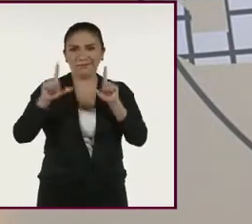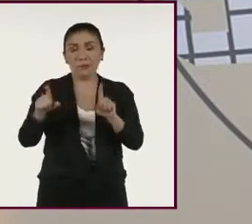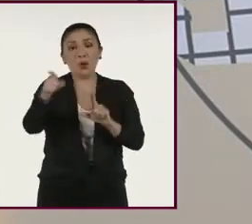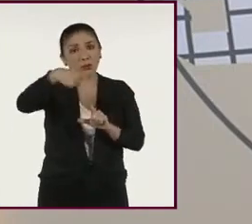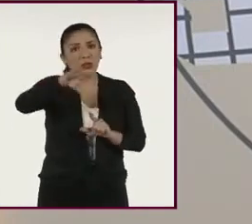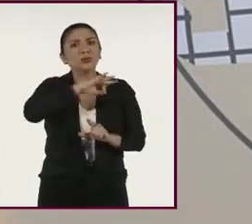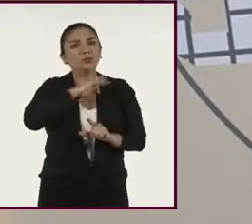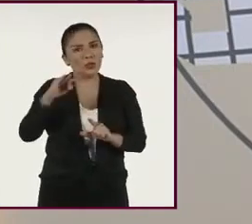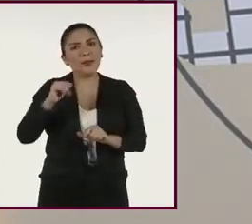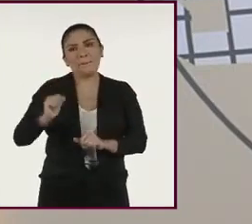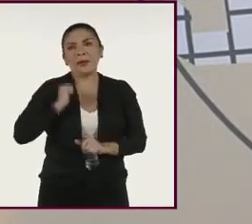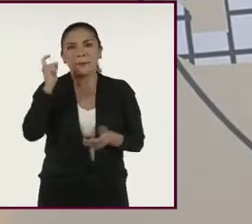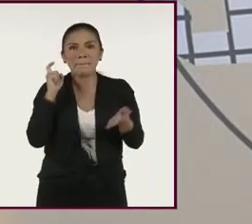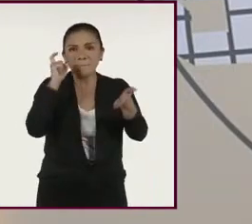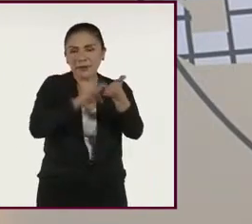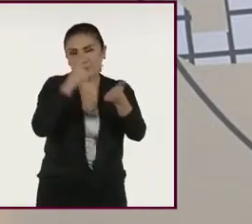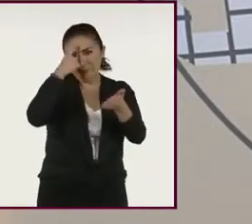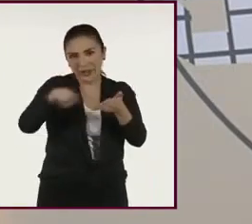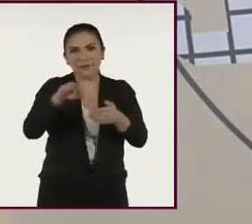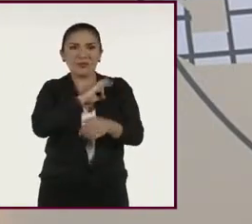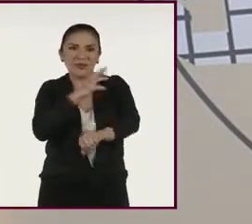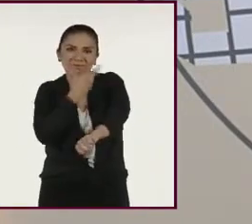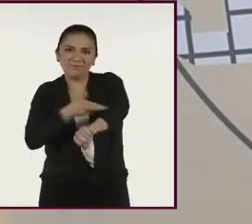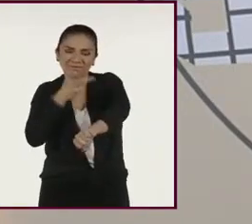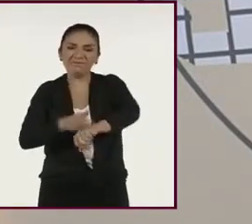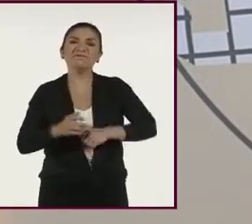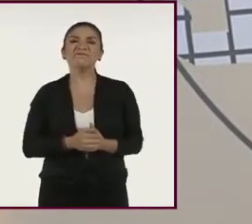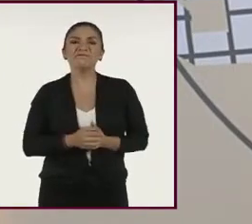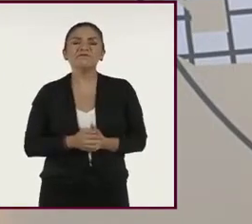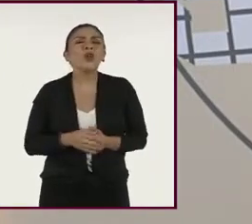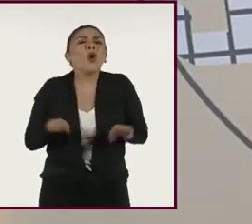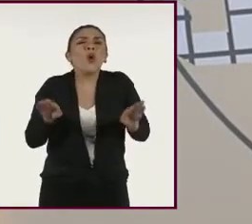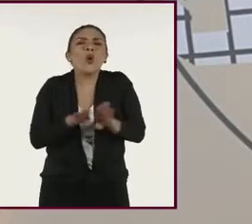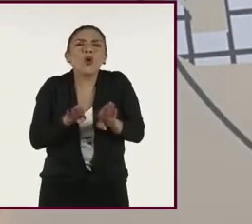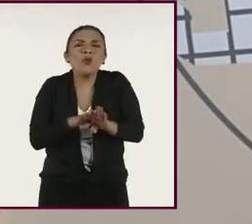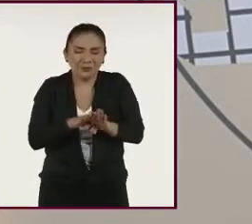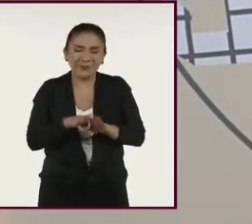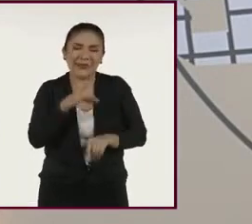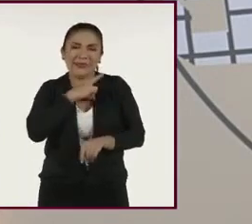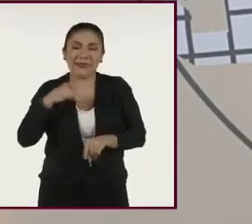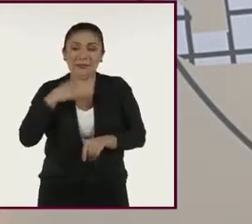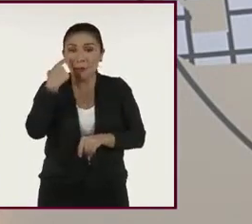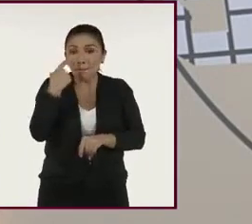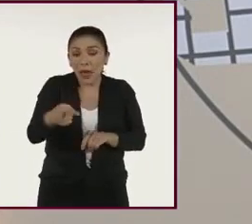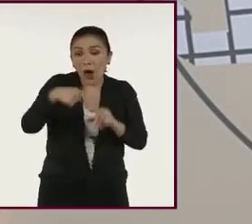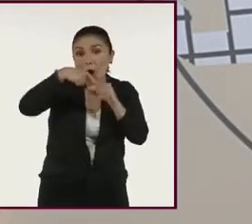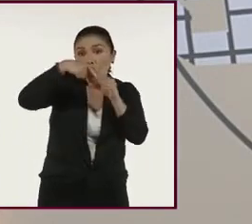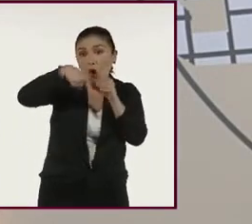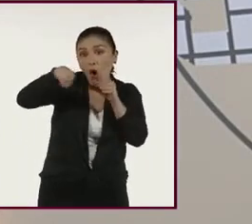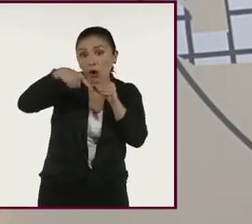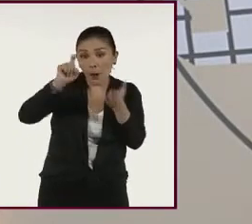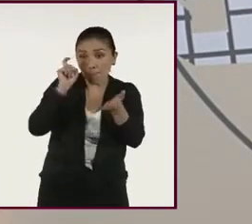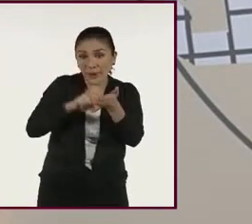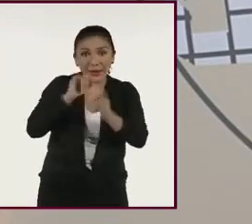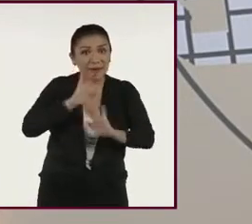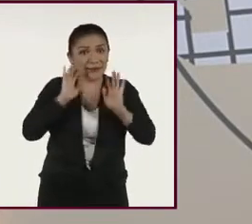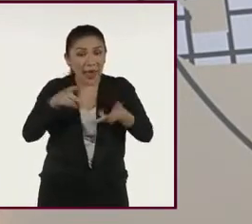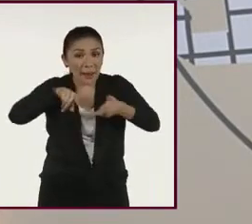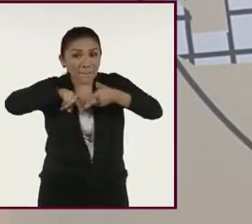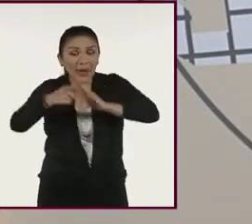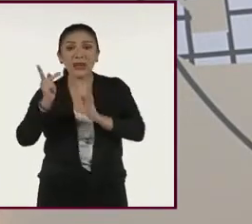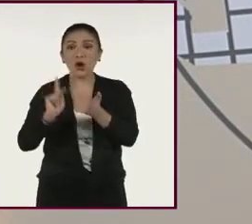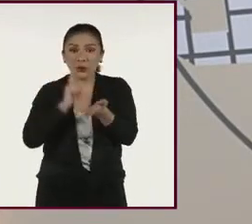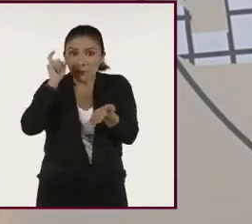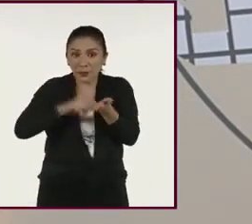que ustedes puedan completar el proceso. ¿Qué tienen que hacer? Validar en su correo electrónico el registro, iniciar